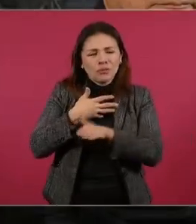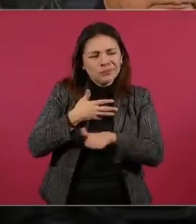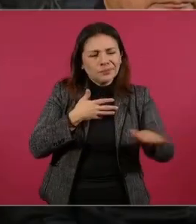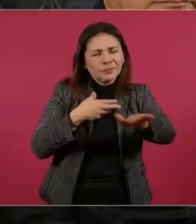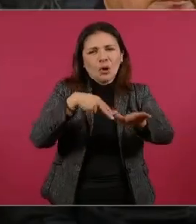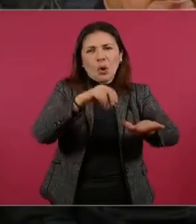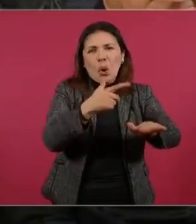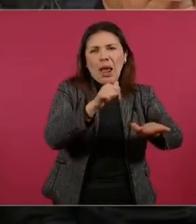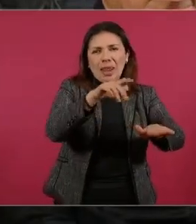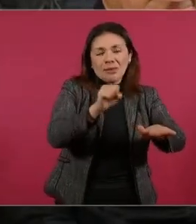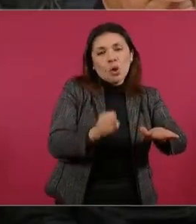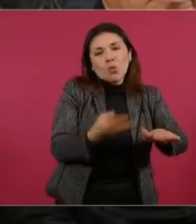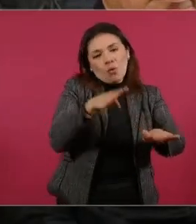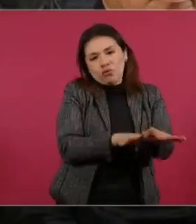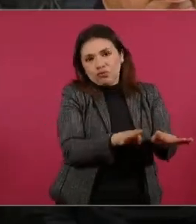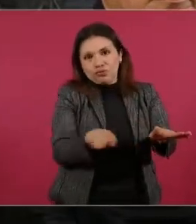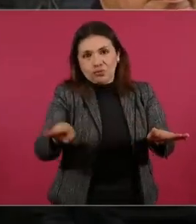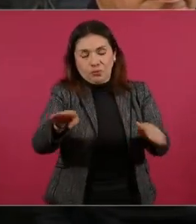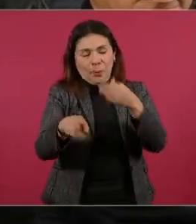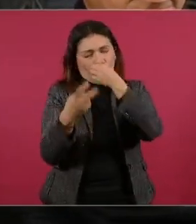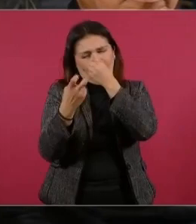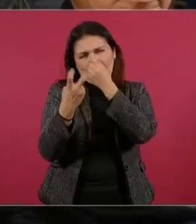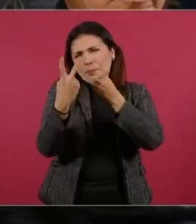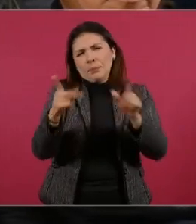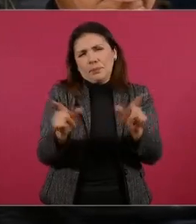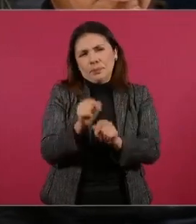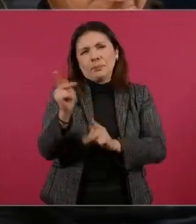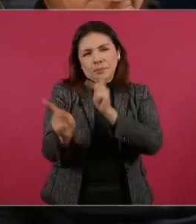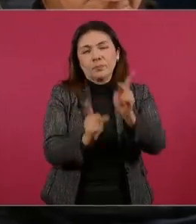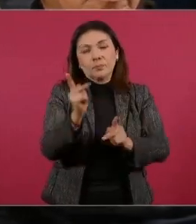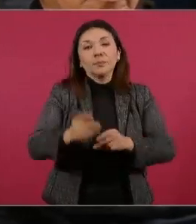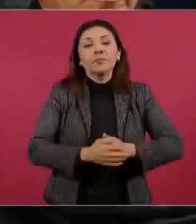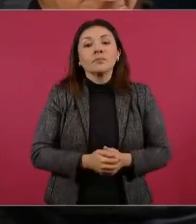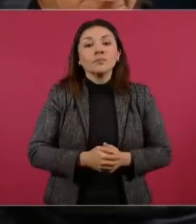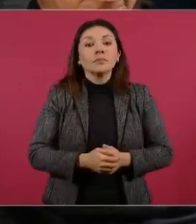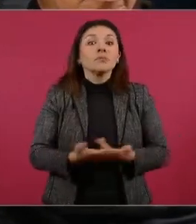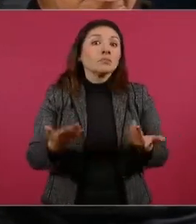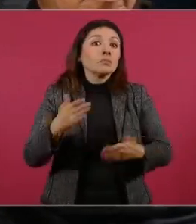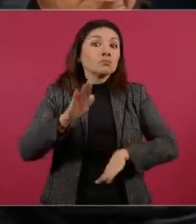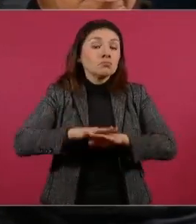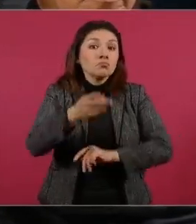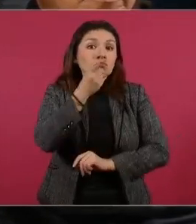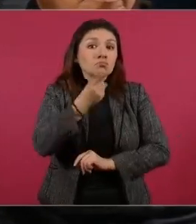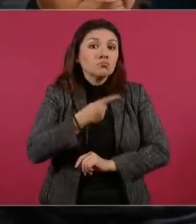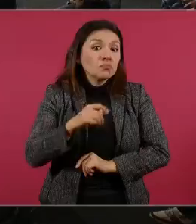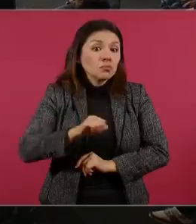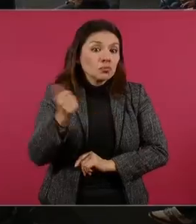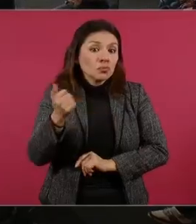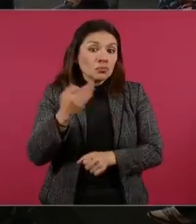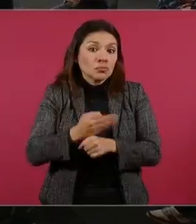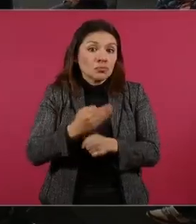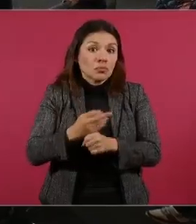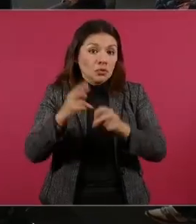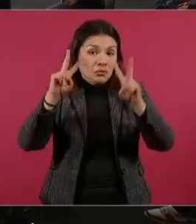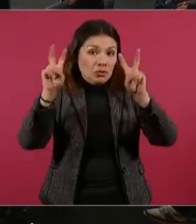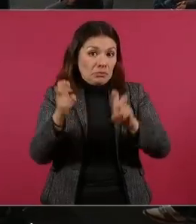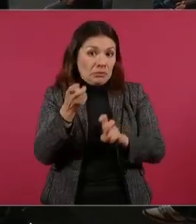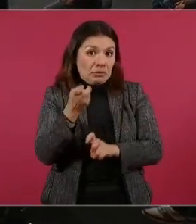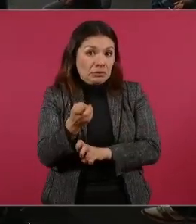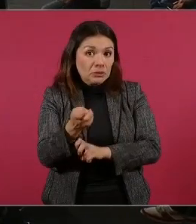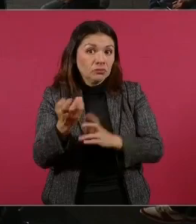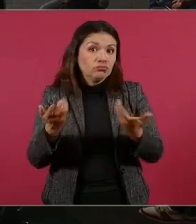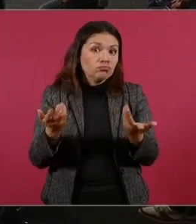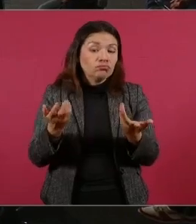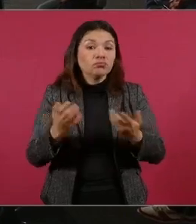la la van a sacar por acá Esas son las dos este pendientes a reserva de lo que usted diga ahora sobre el tema Pues